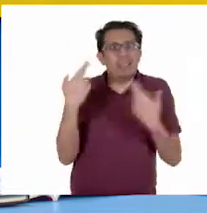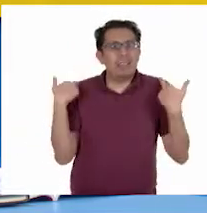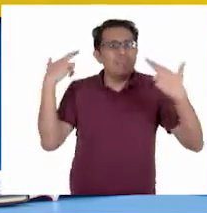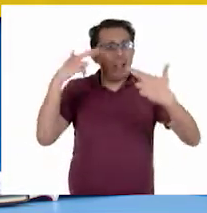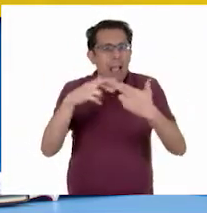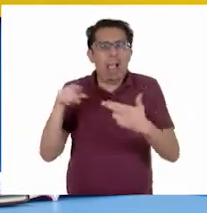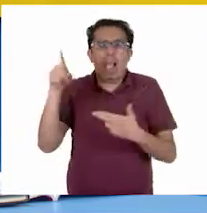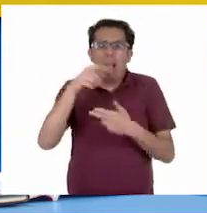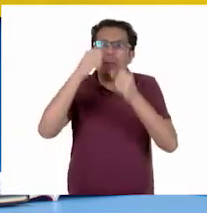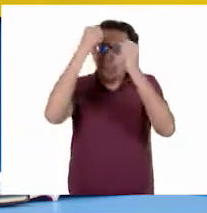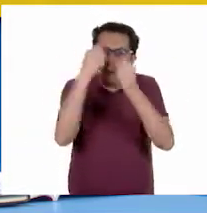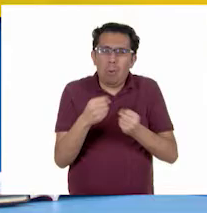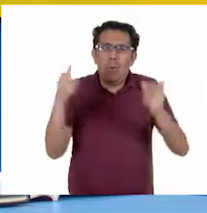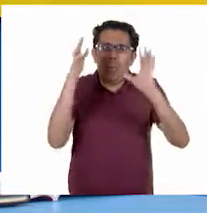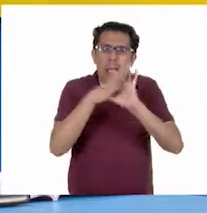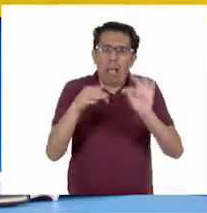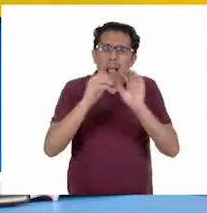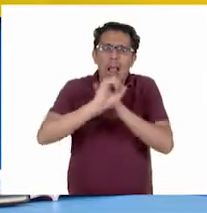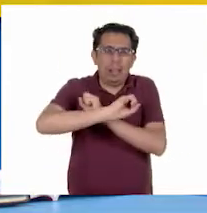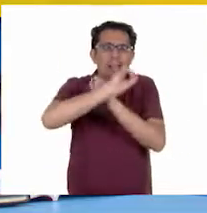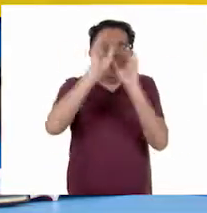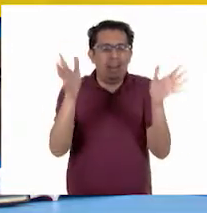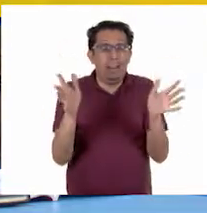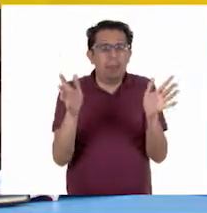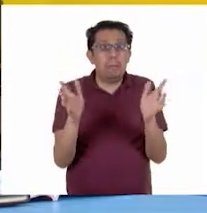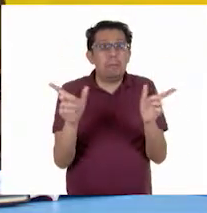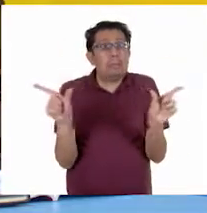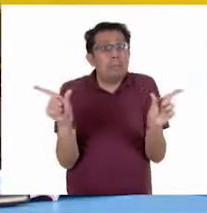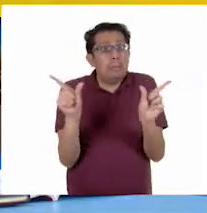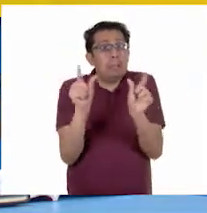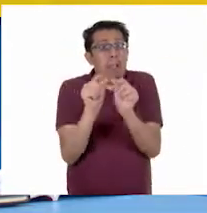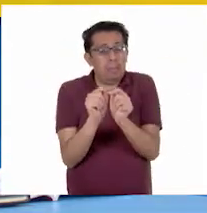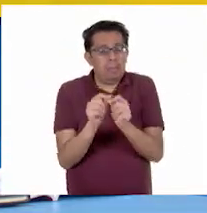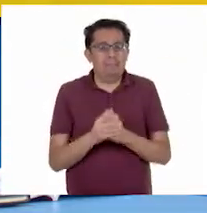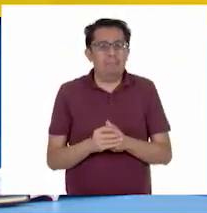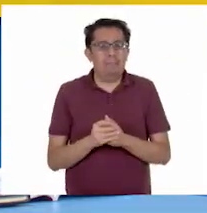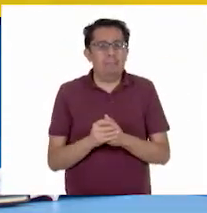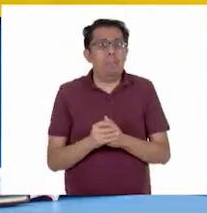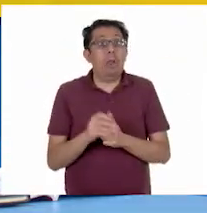seguramente se las va a aclarar. Bien, vamos cerrando. El día